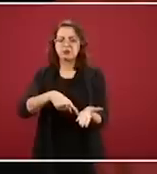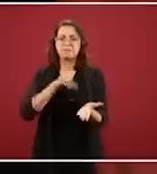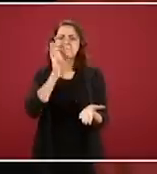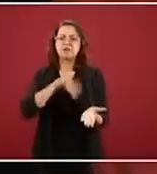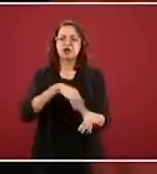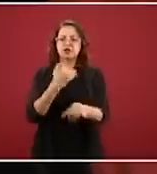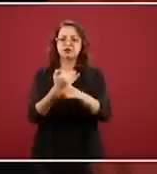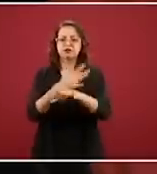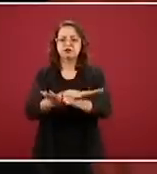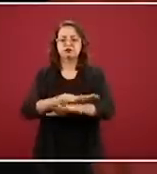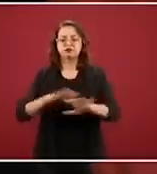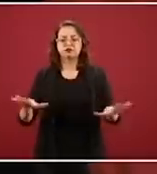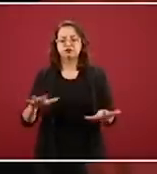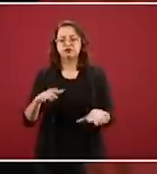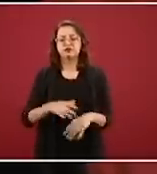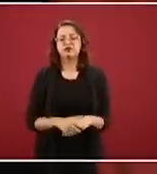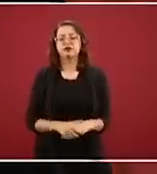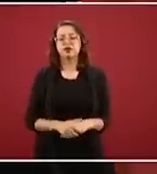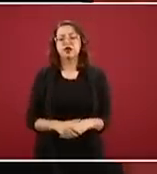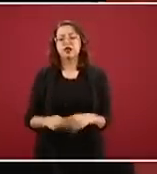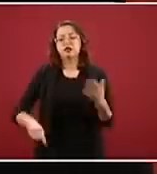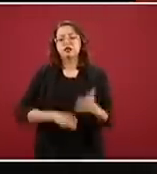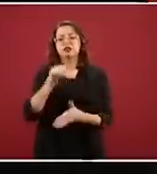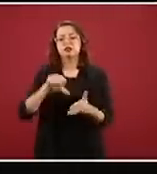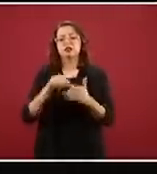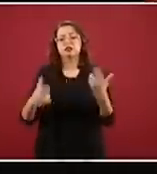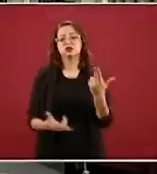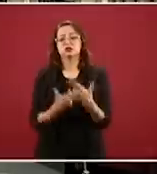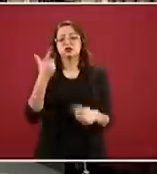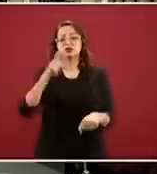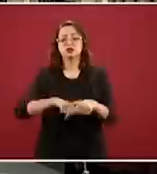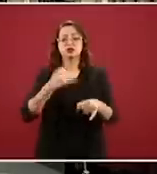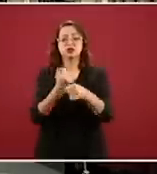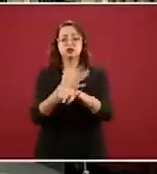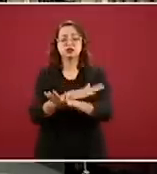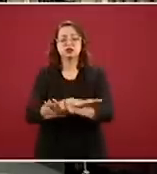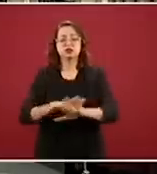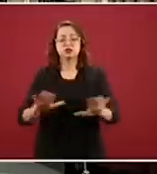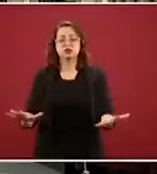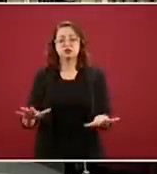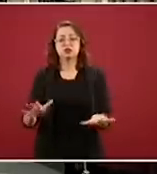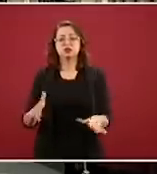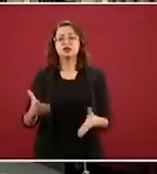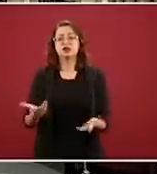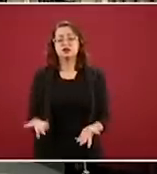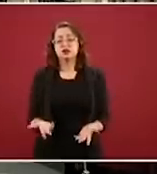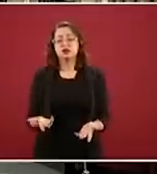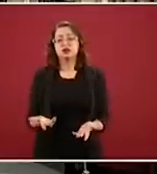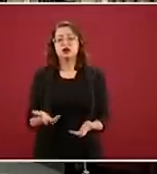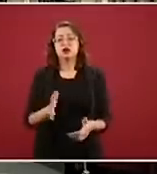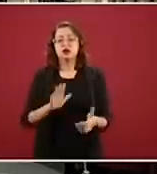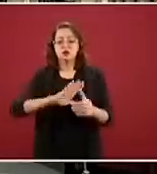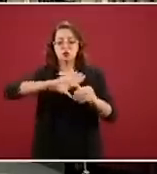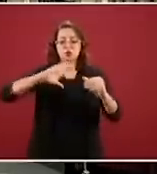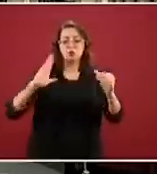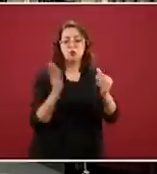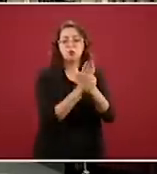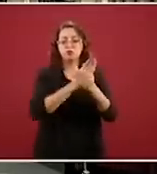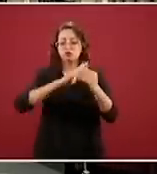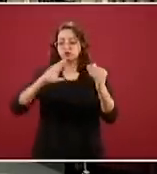La información que registra el Centro Nacional de Información es a partir de carpetas